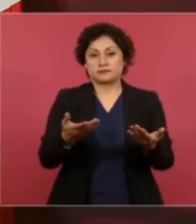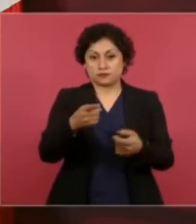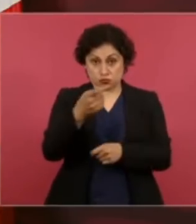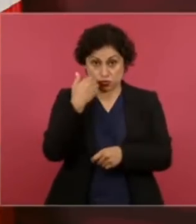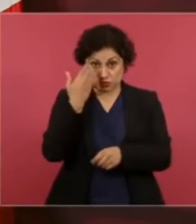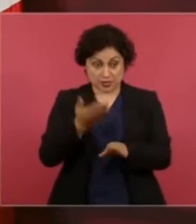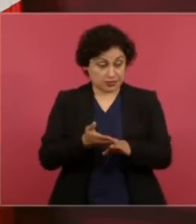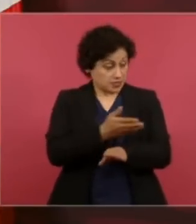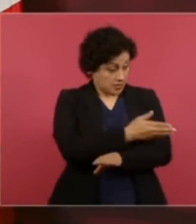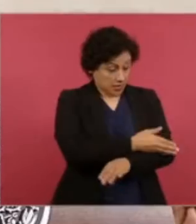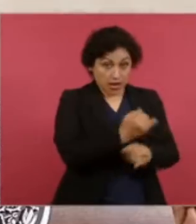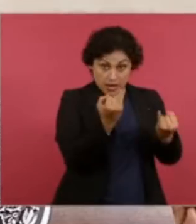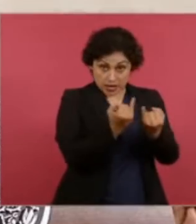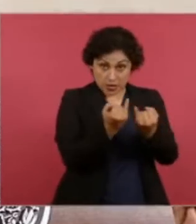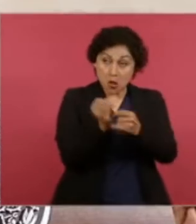México